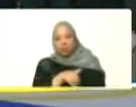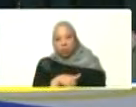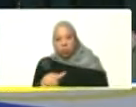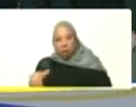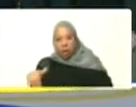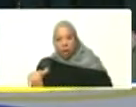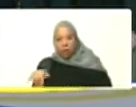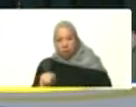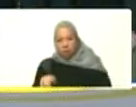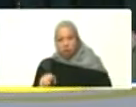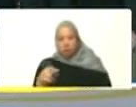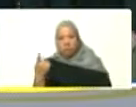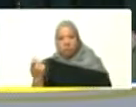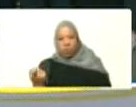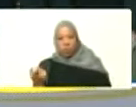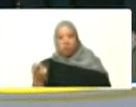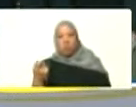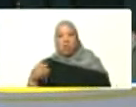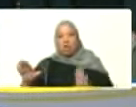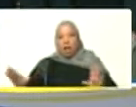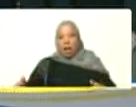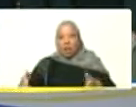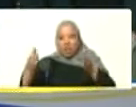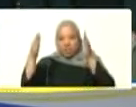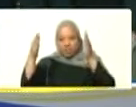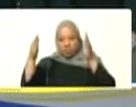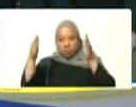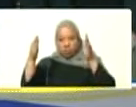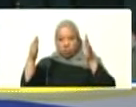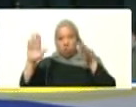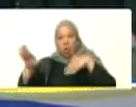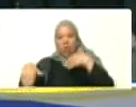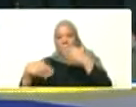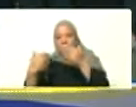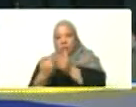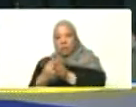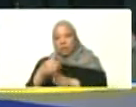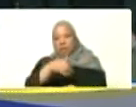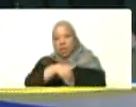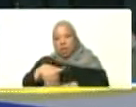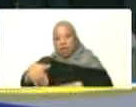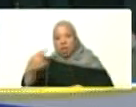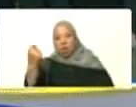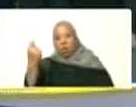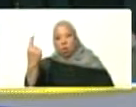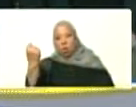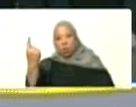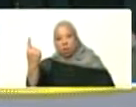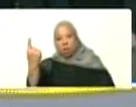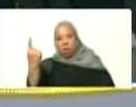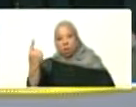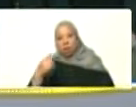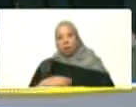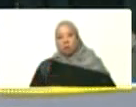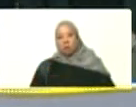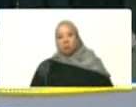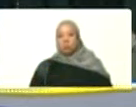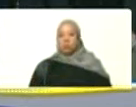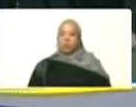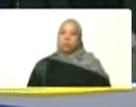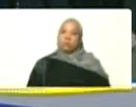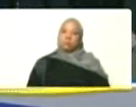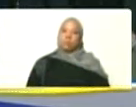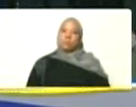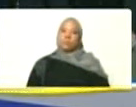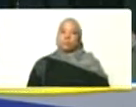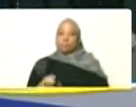Valle, pasas entre los edificios, llegas a la calle 11, y ahí en la